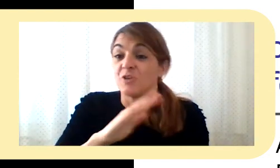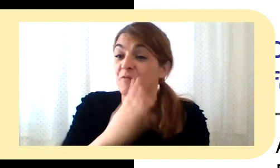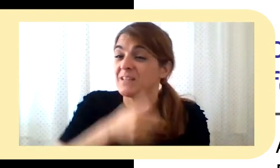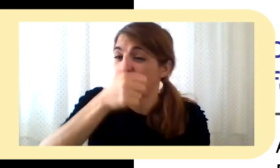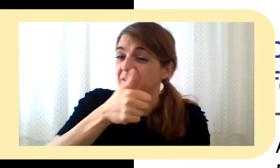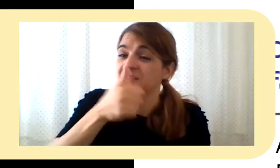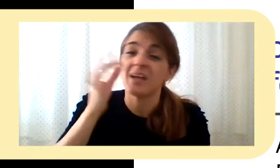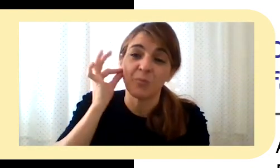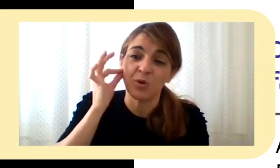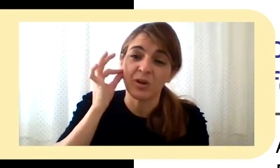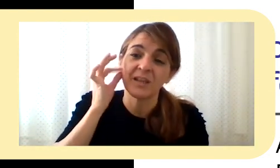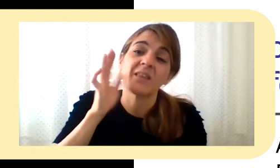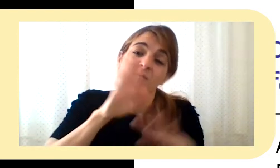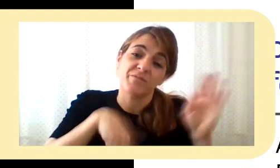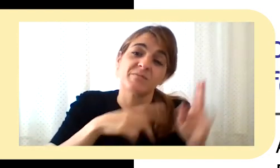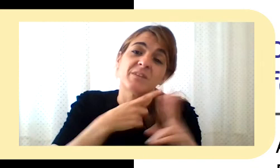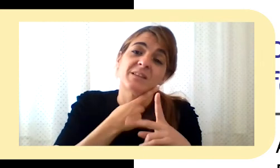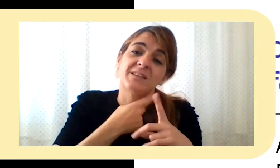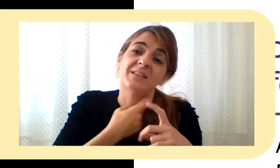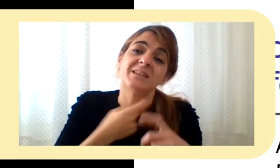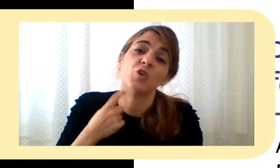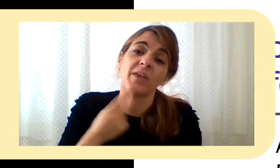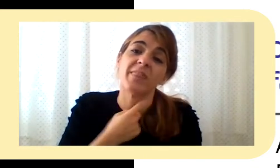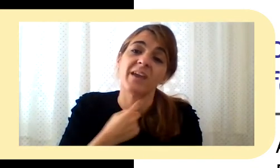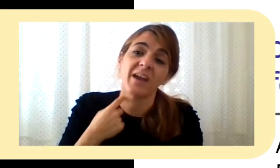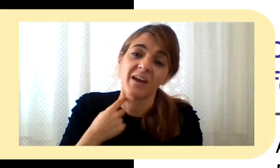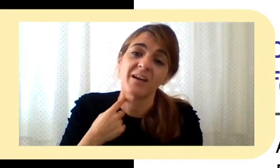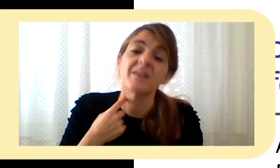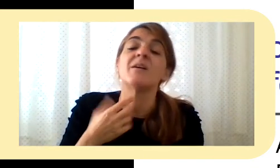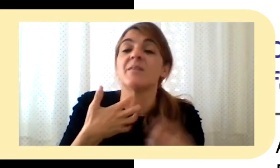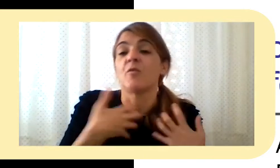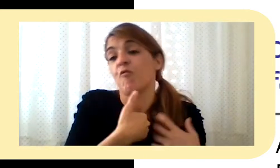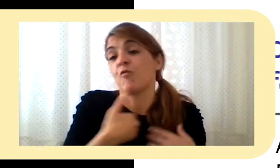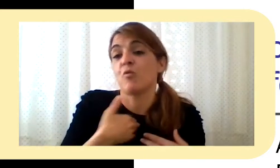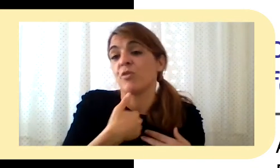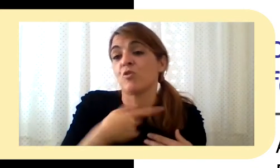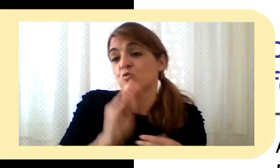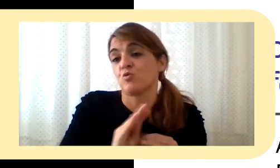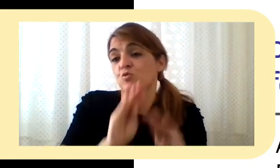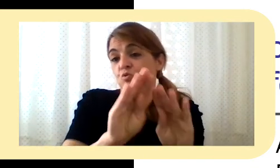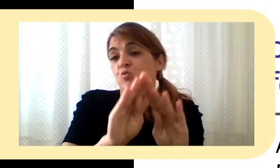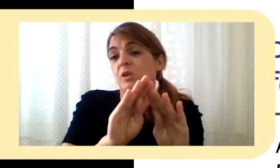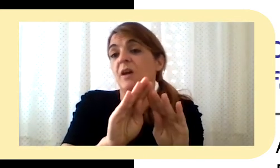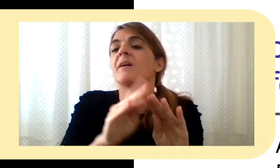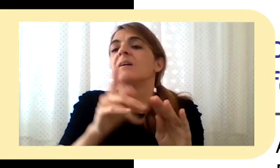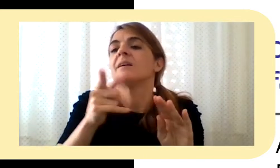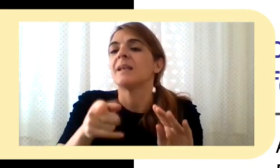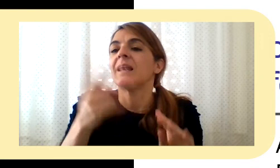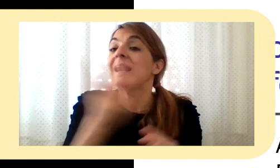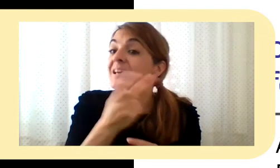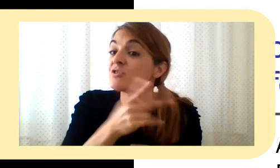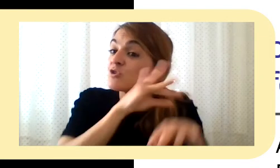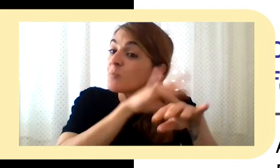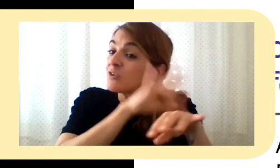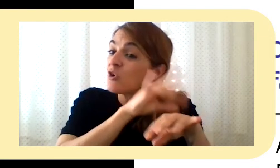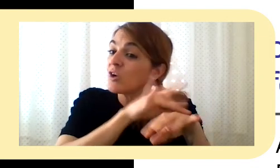la mayoría de casos o exceso de la función tiroidea, pero las dos son una patología que fastidia porque va a dar cansancio y